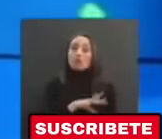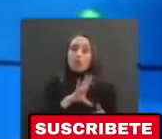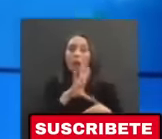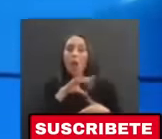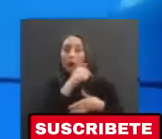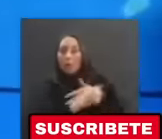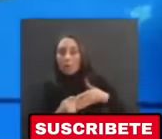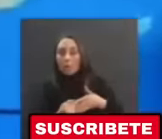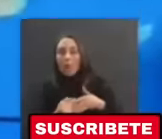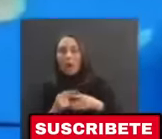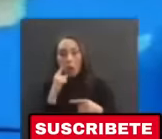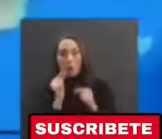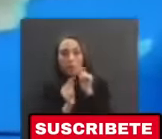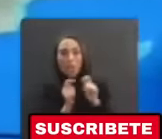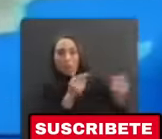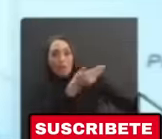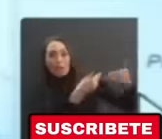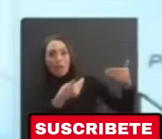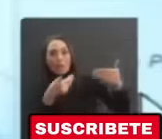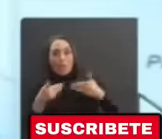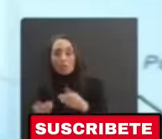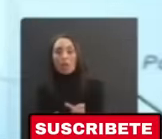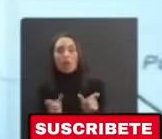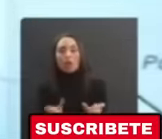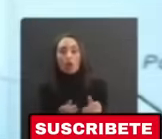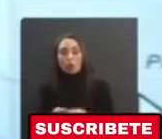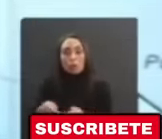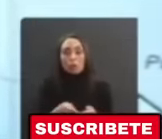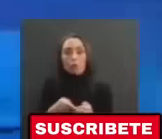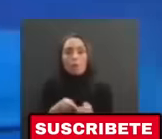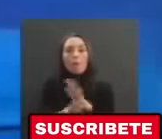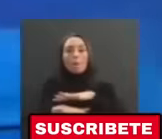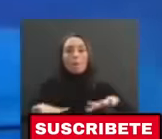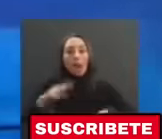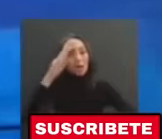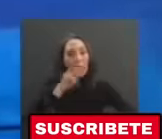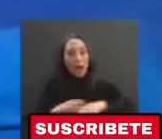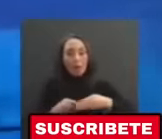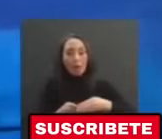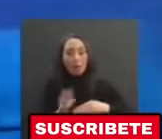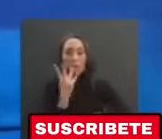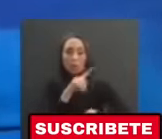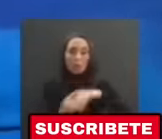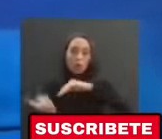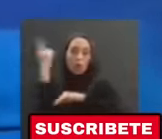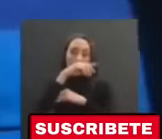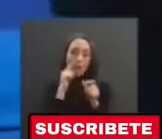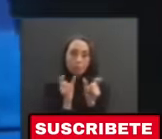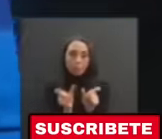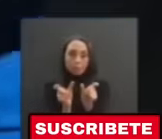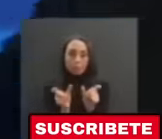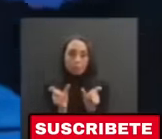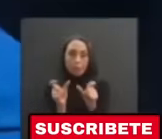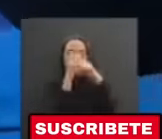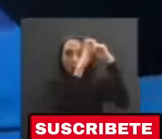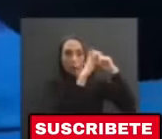de vigilancia que se realiza en el Centro de Control de Tráfico Marítimo de la Armada es 24 horas. La labor es verificar que ninguna